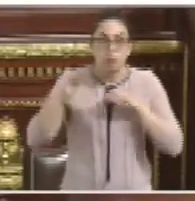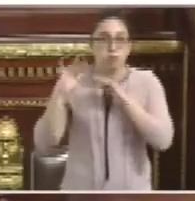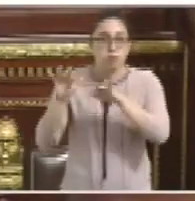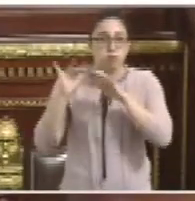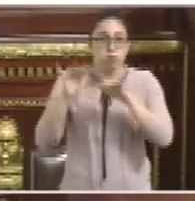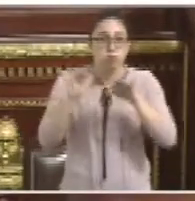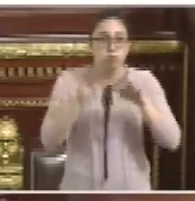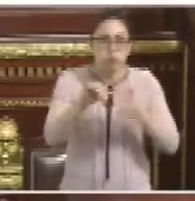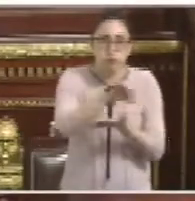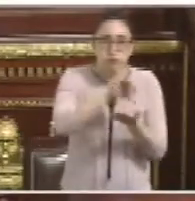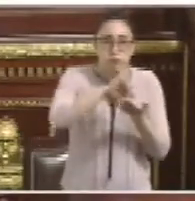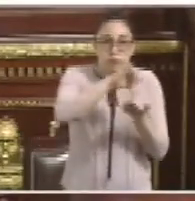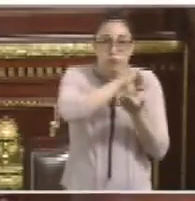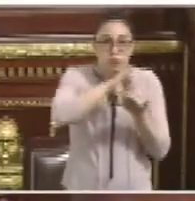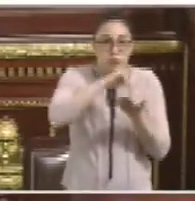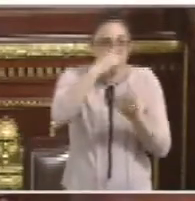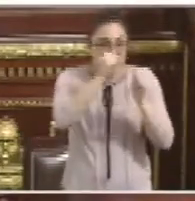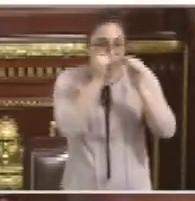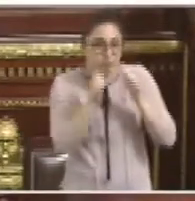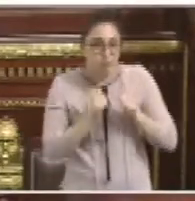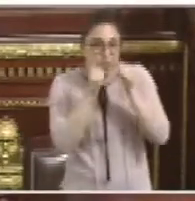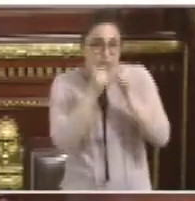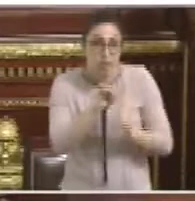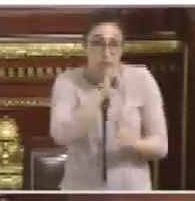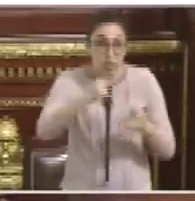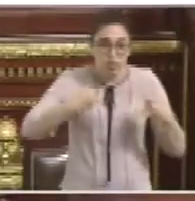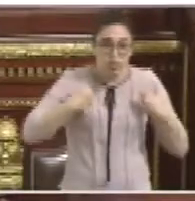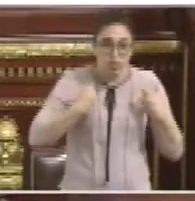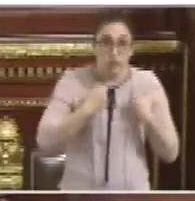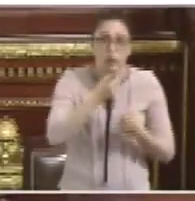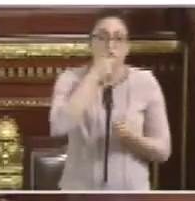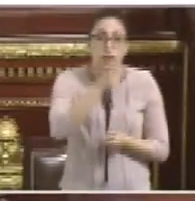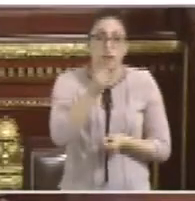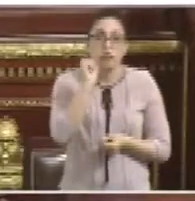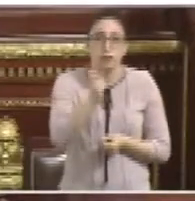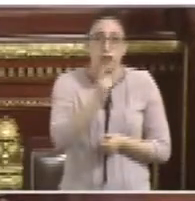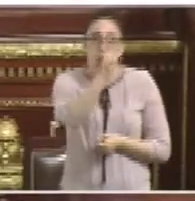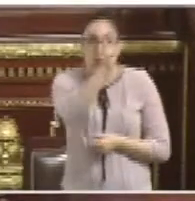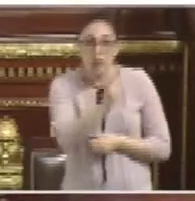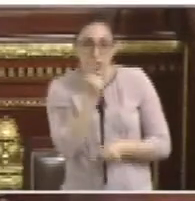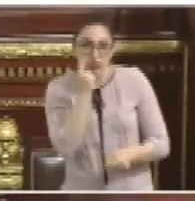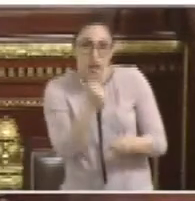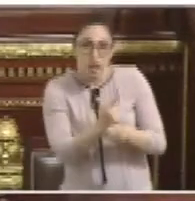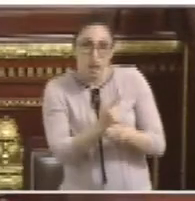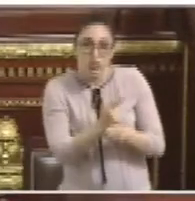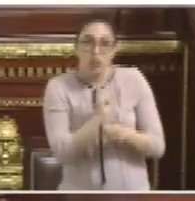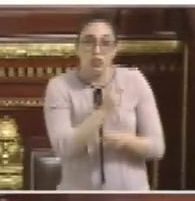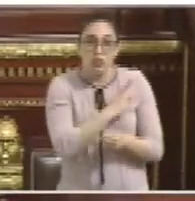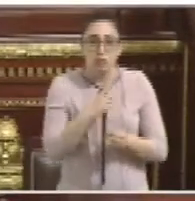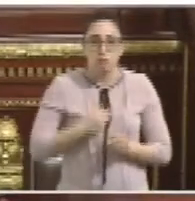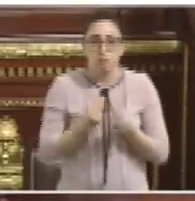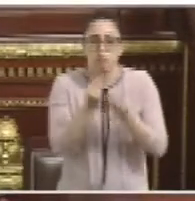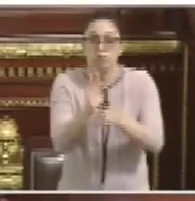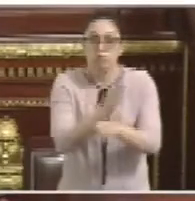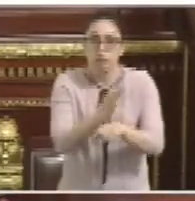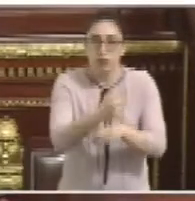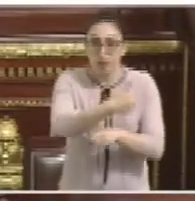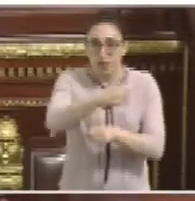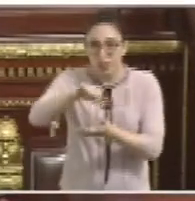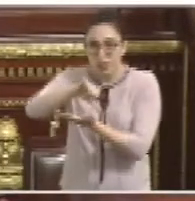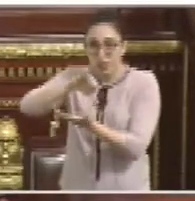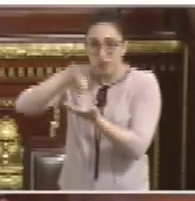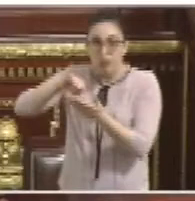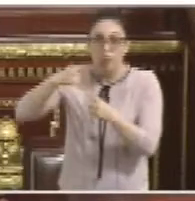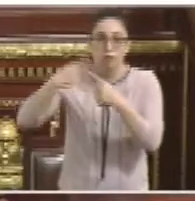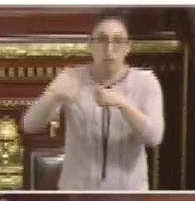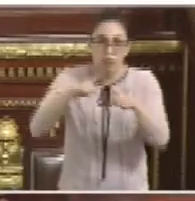que requieren los servicios de asistencia, se ha determinado el perfil de beneficiario que se atiende en cada instalación,